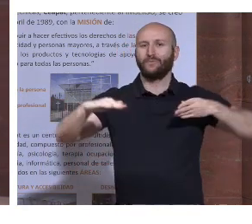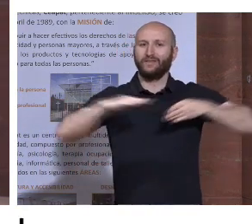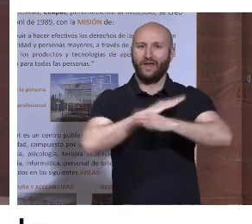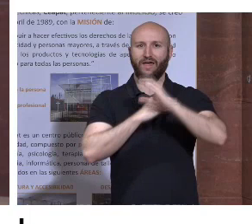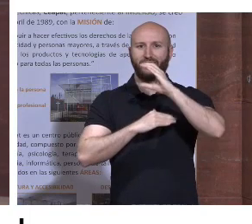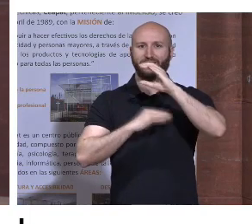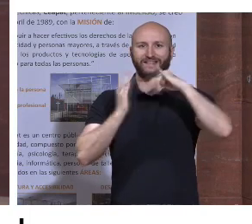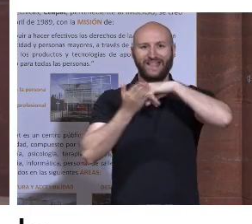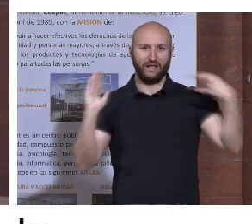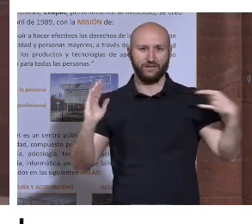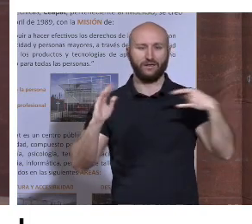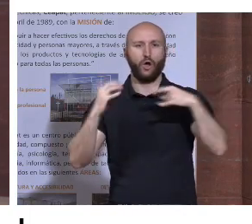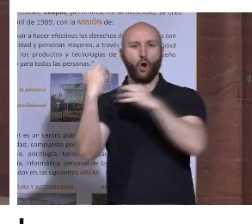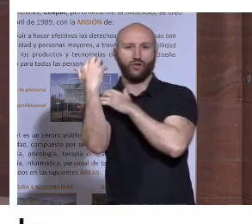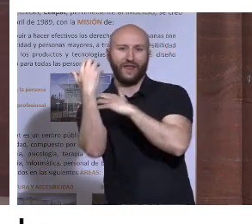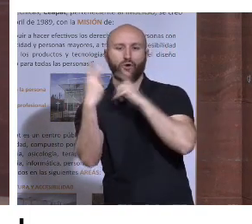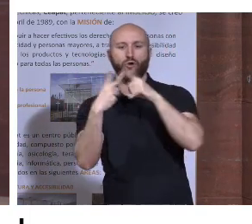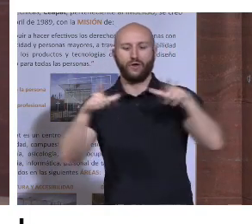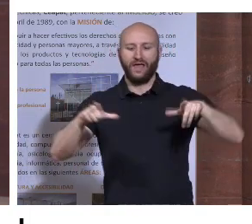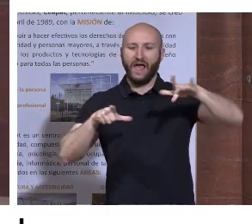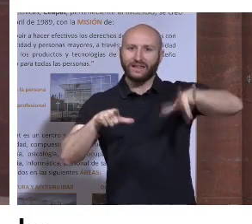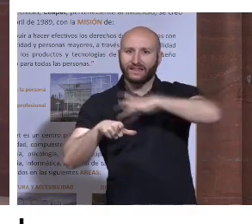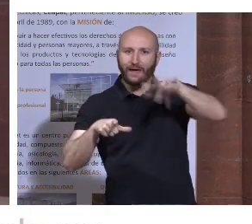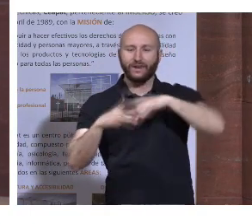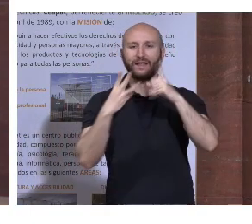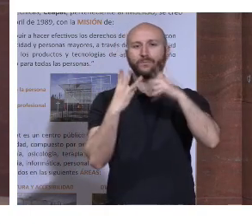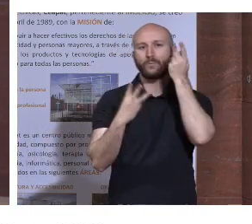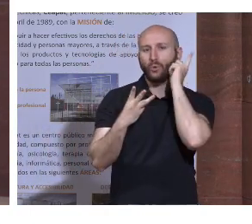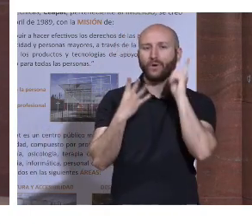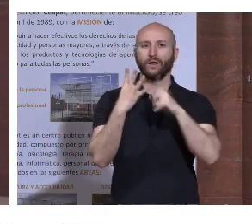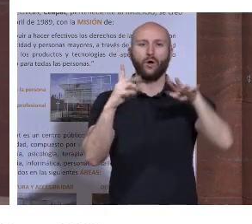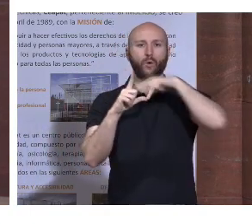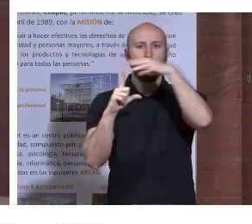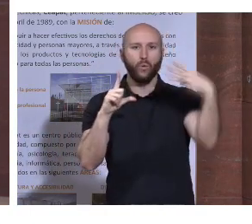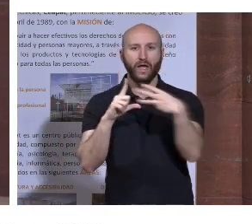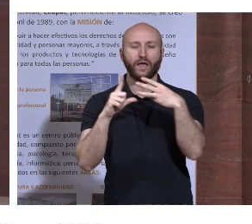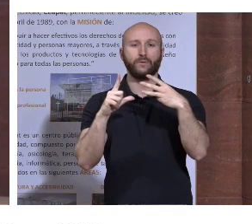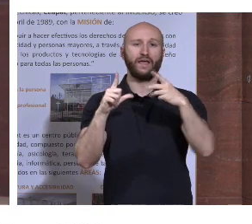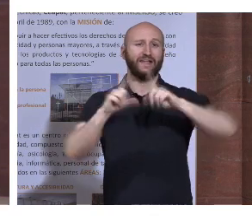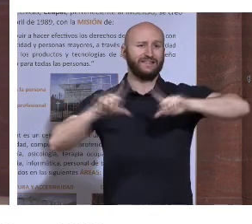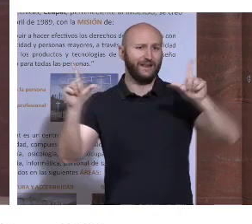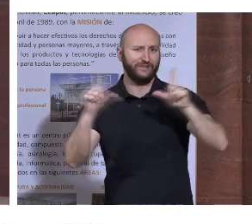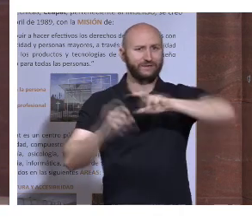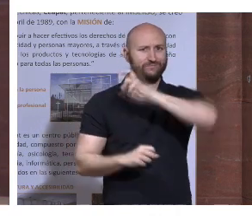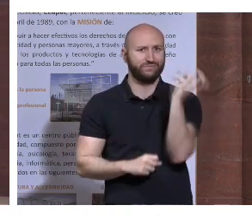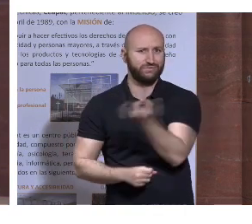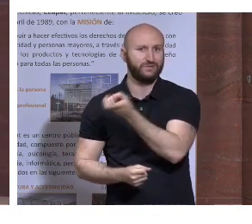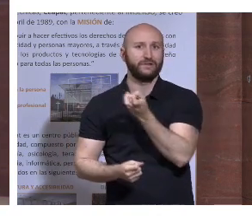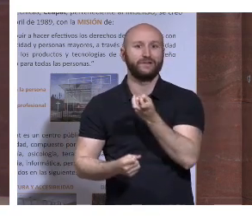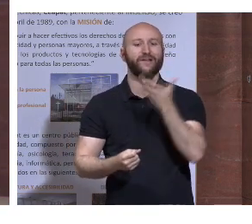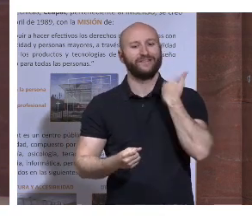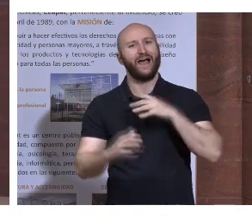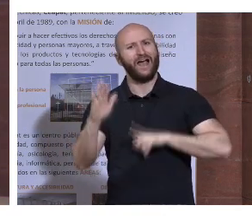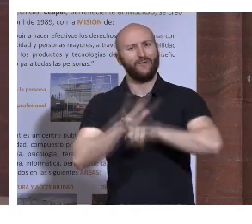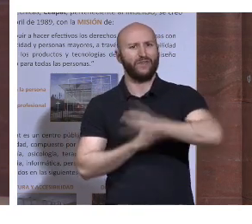en ordenadores, en tabletas, en teléfonos móviles, en webs, televisión, entre otros. Ha sido un gran avance